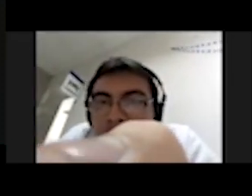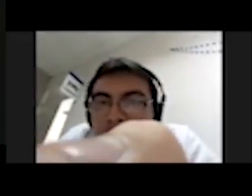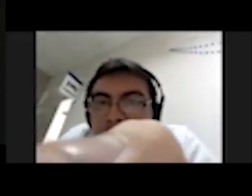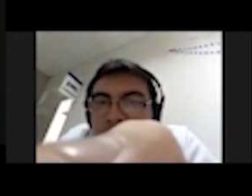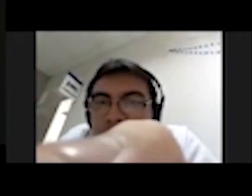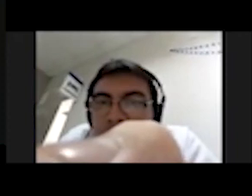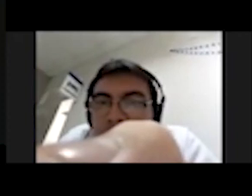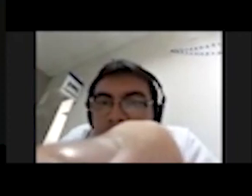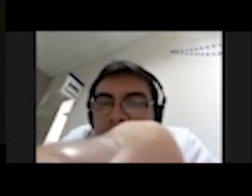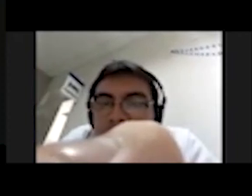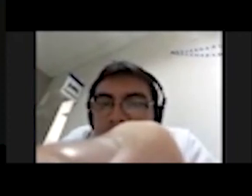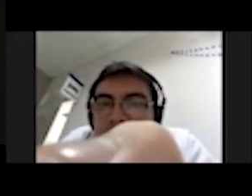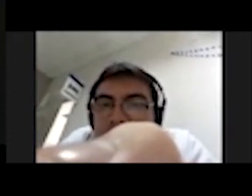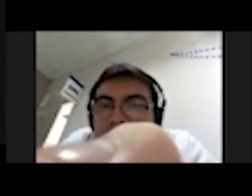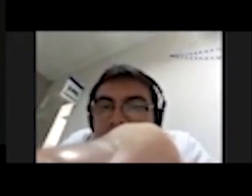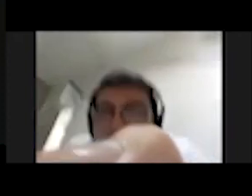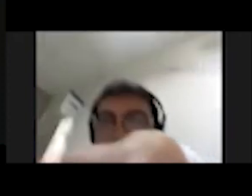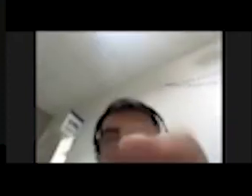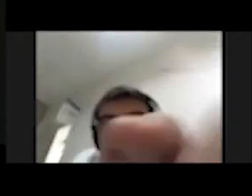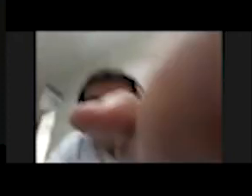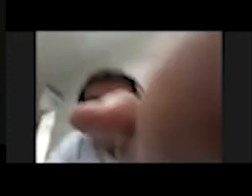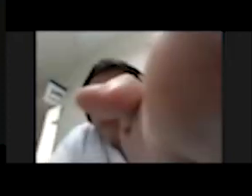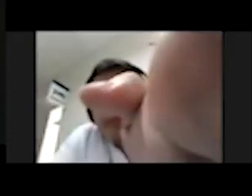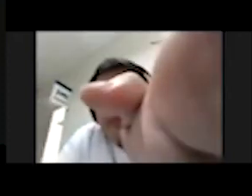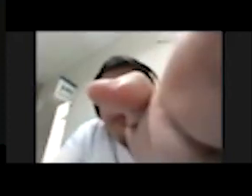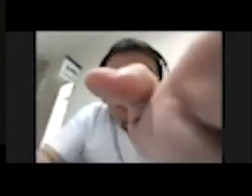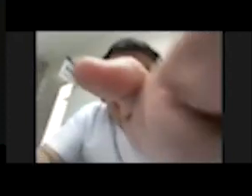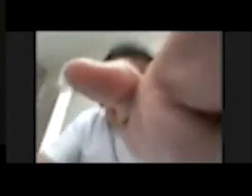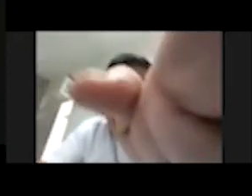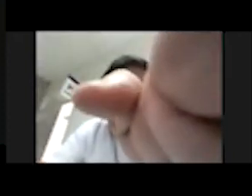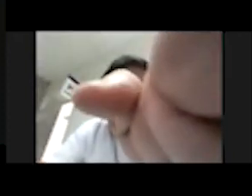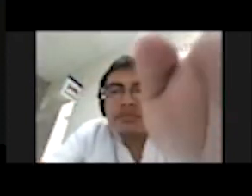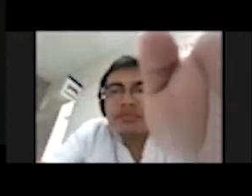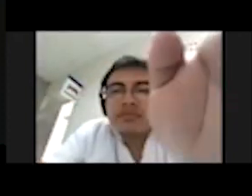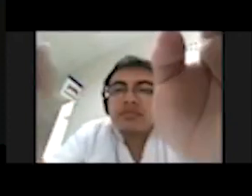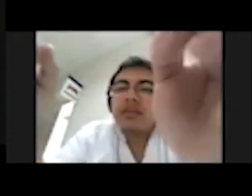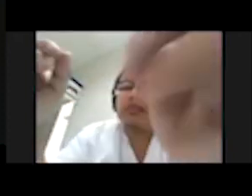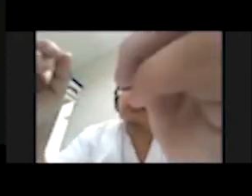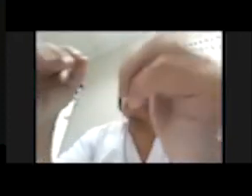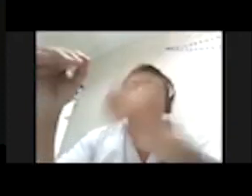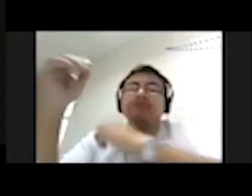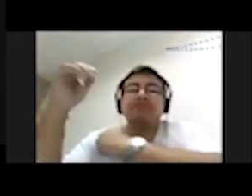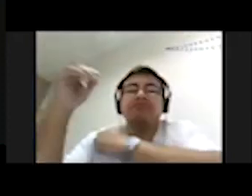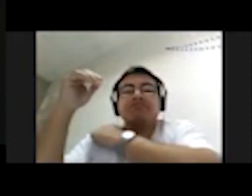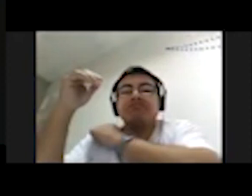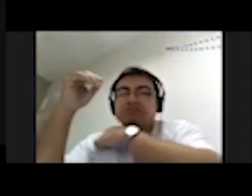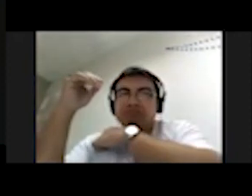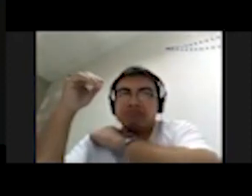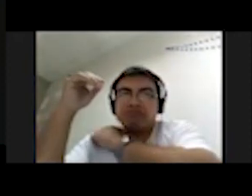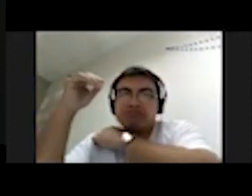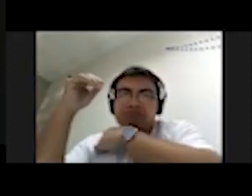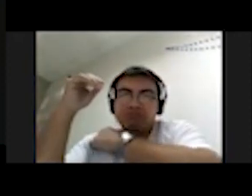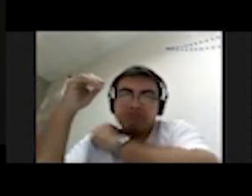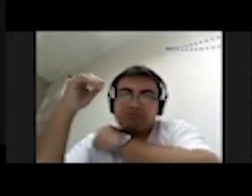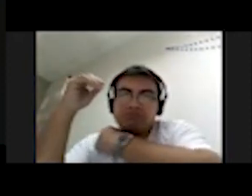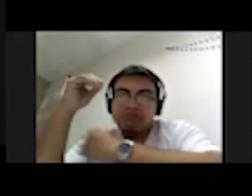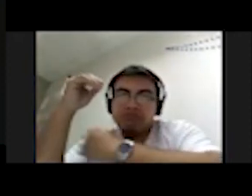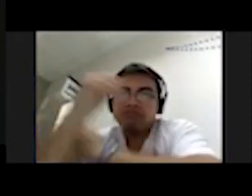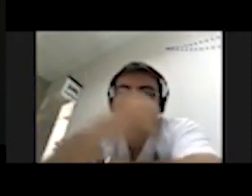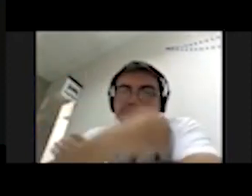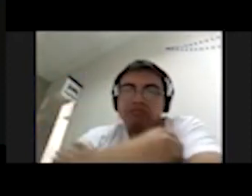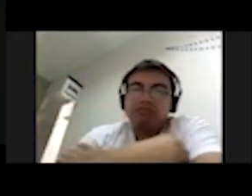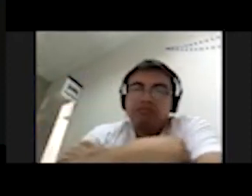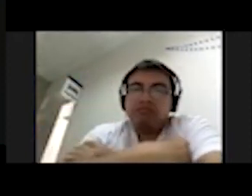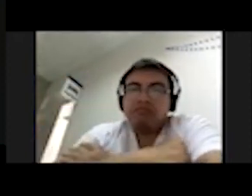situación benigna que genera gran angustia familiar. Puede presentarse entre el 15